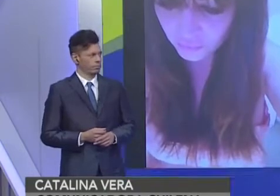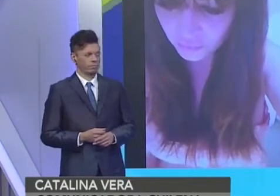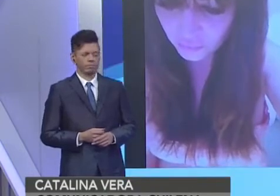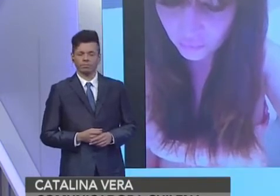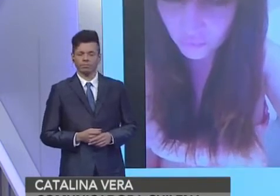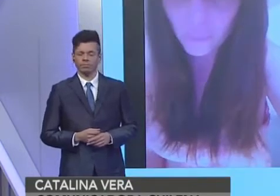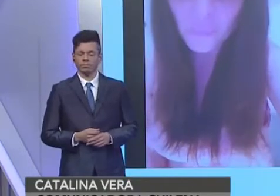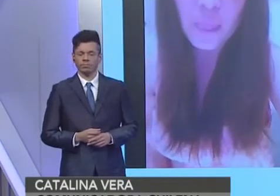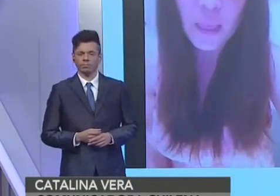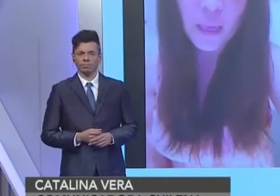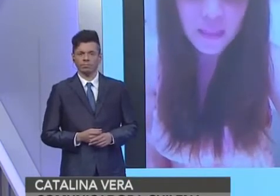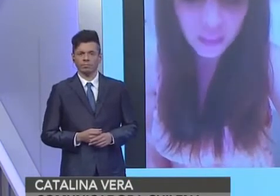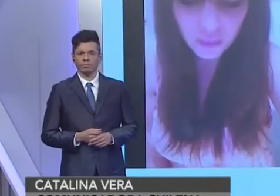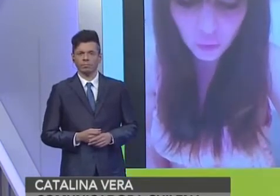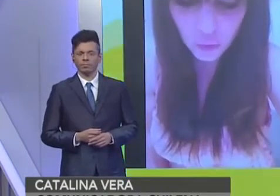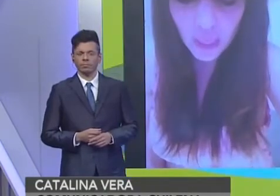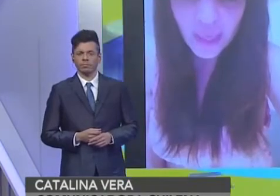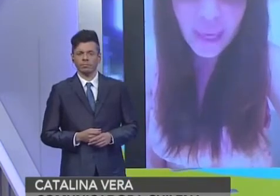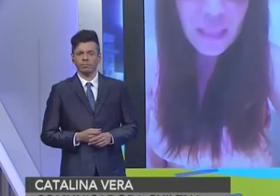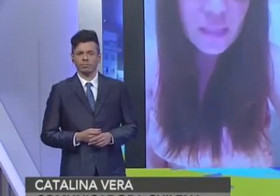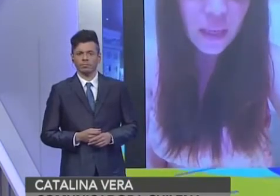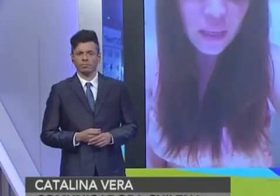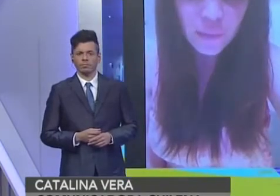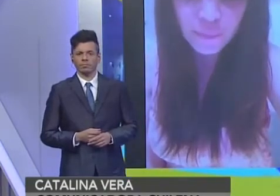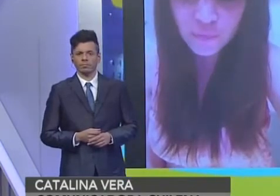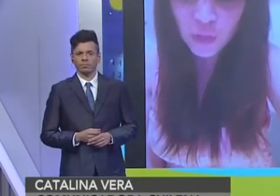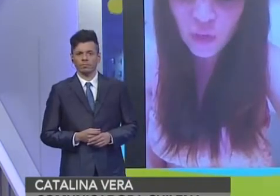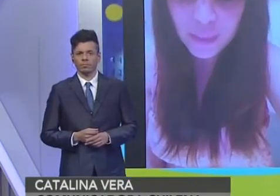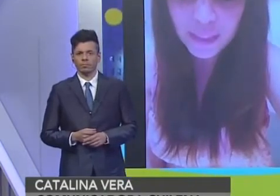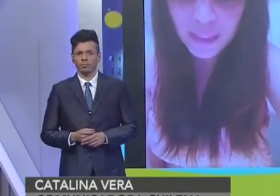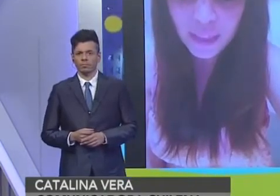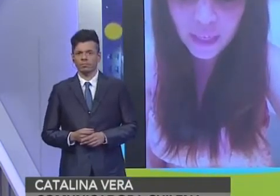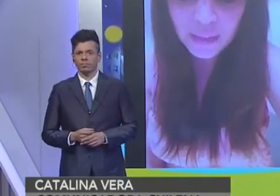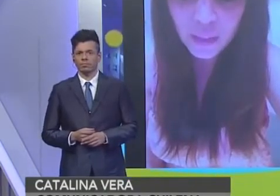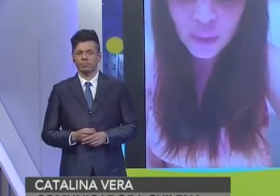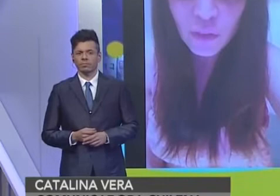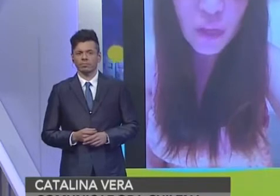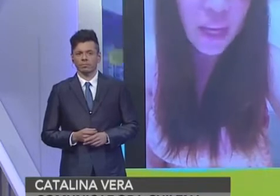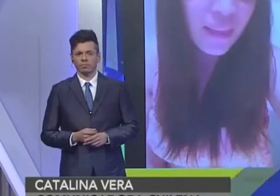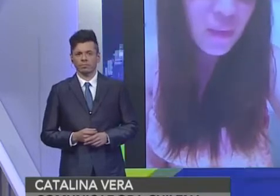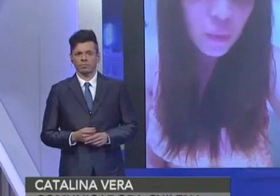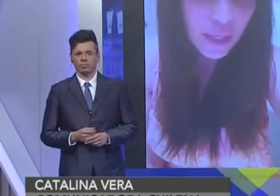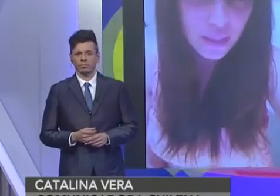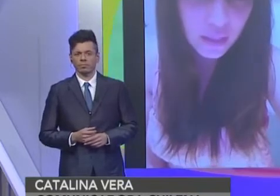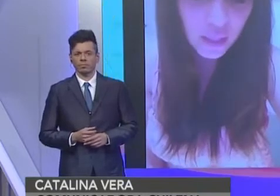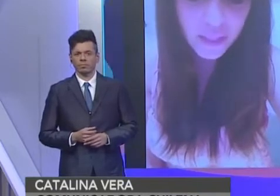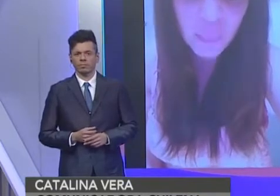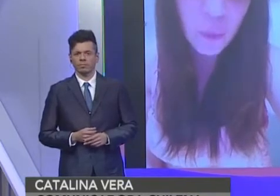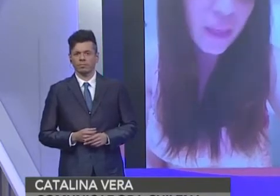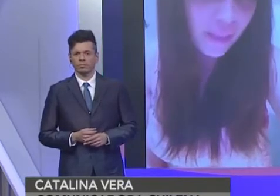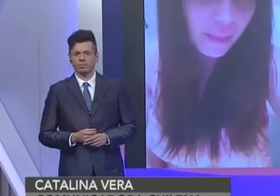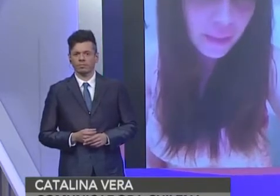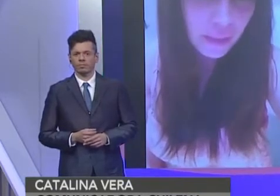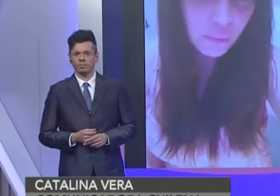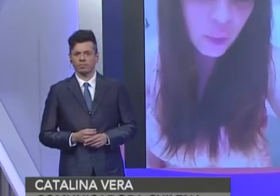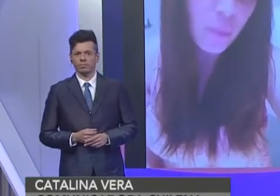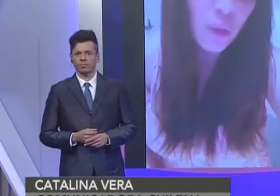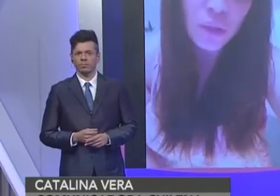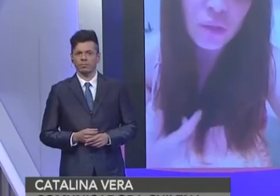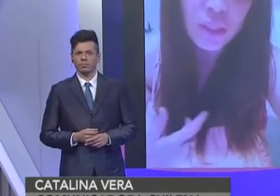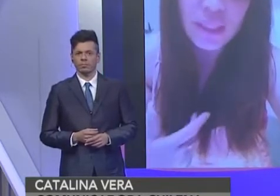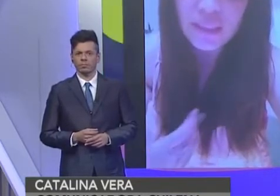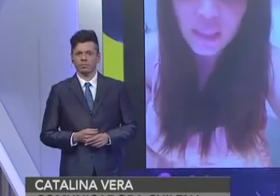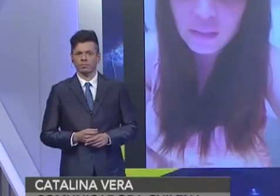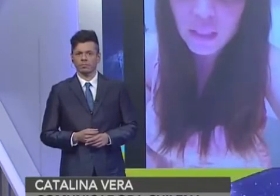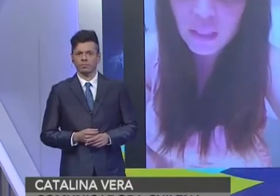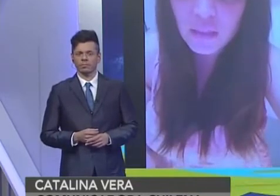perfección. Exacto. Es, obviamente, la gente no está obligada a vacunarse, y es por edad. Por ejemplo, yo